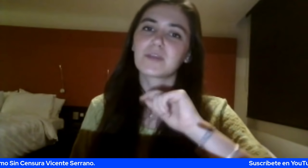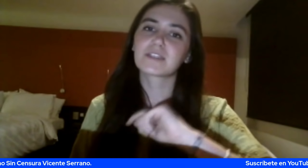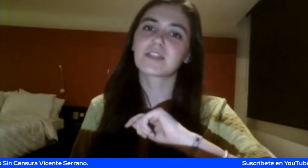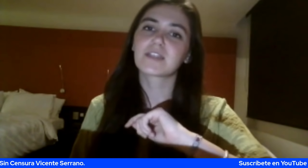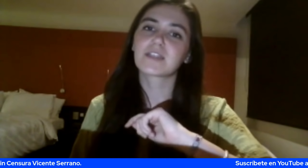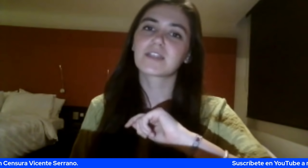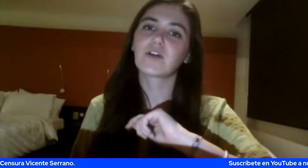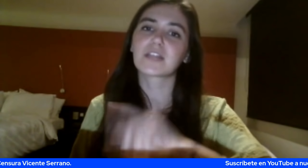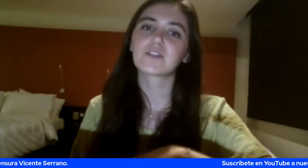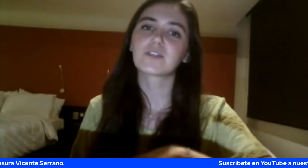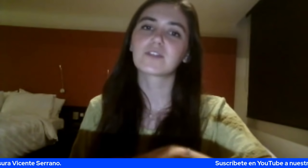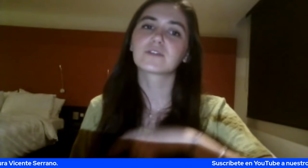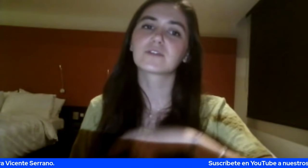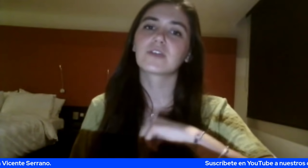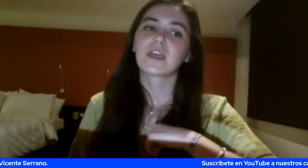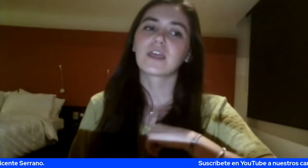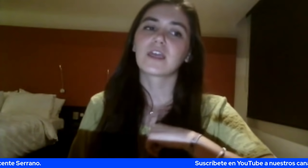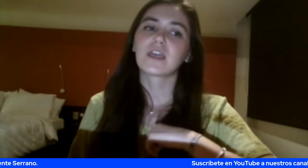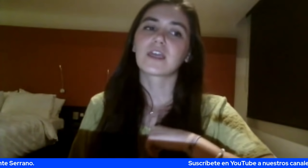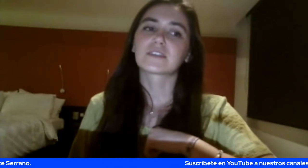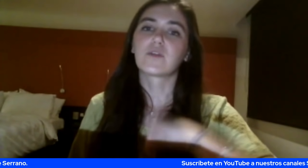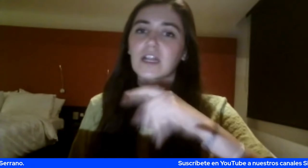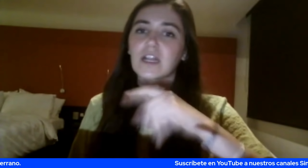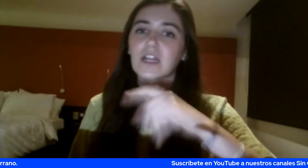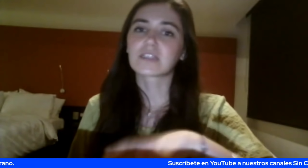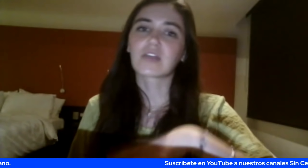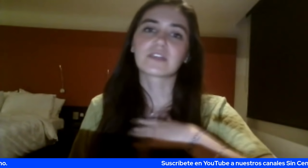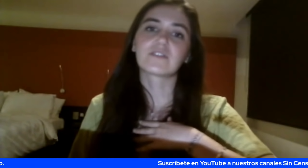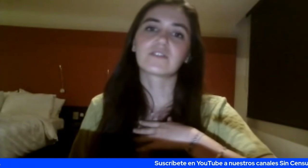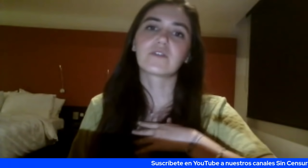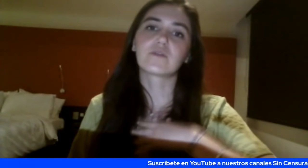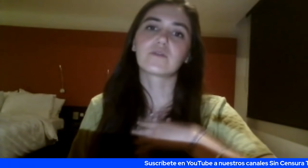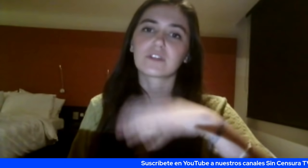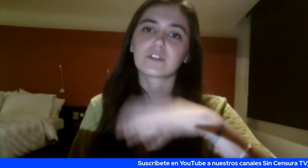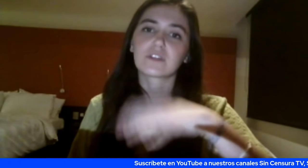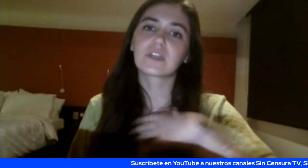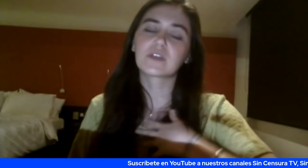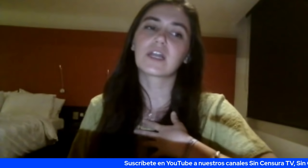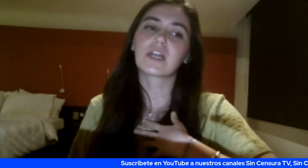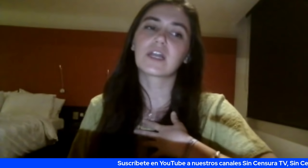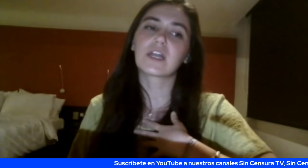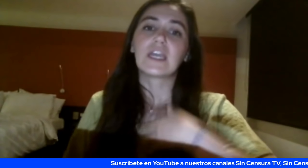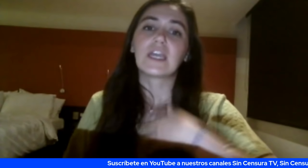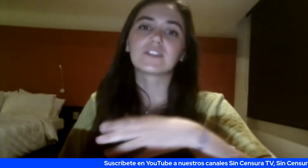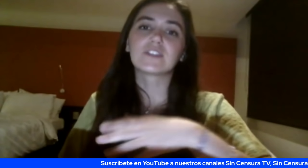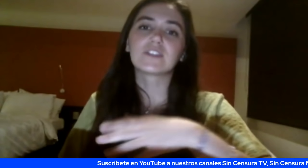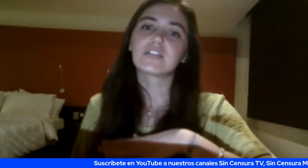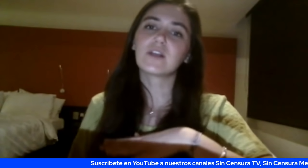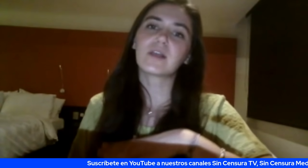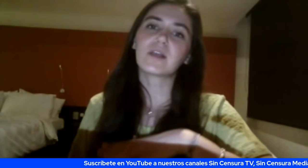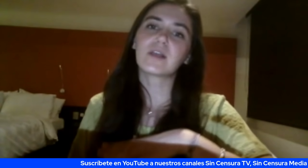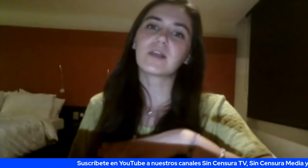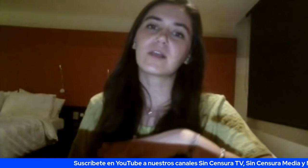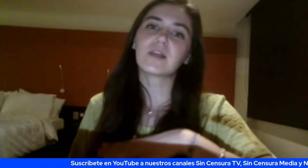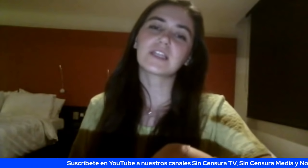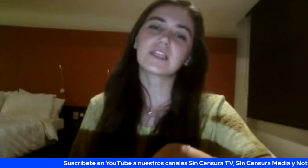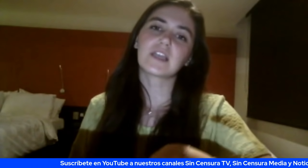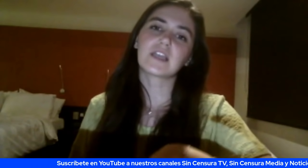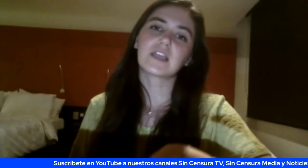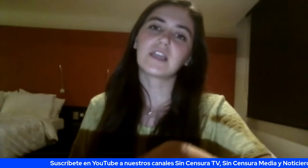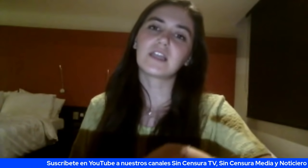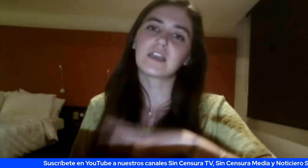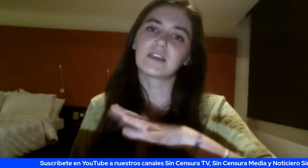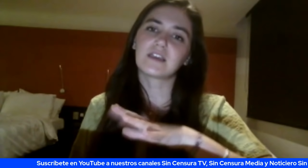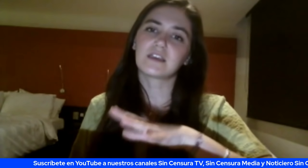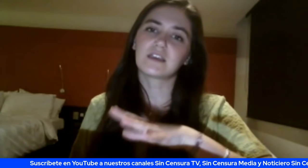hubieran estado comprando votos, hubieran estado haciendo un montón de triquiñuelas, y considerando el poder que tenían en